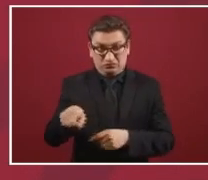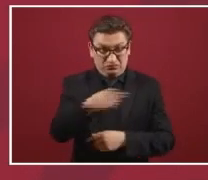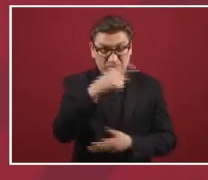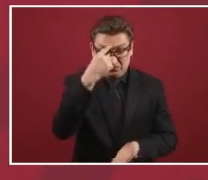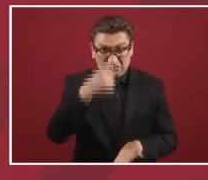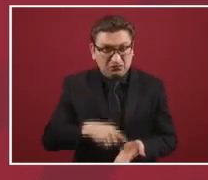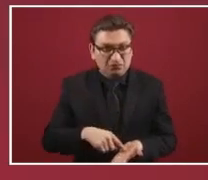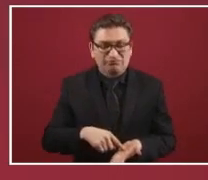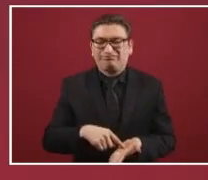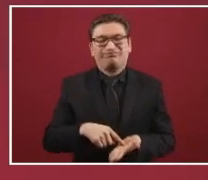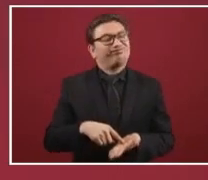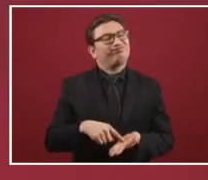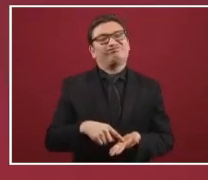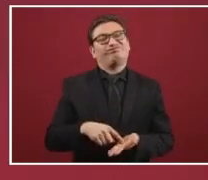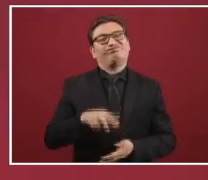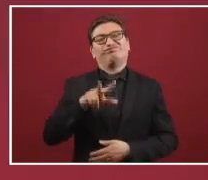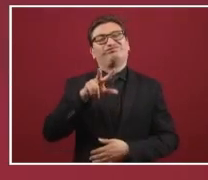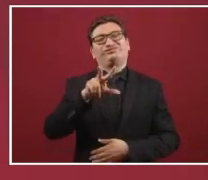No.